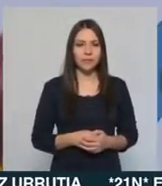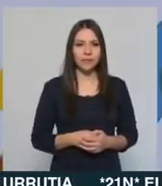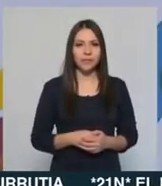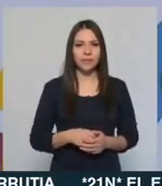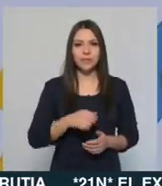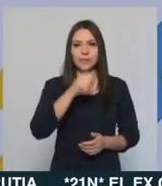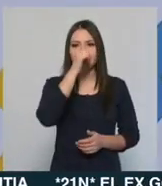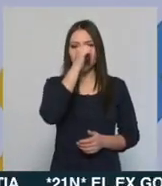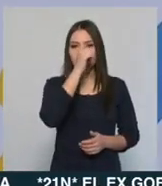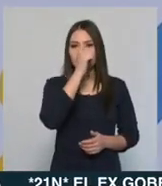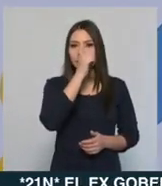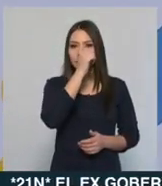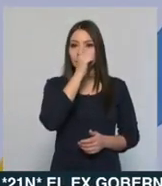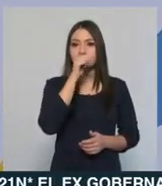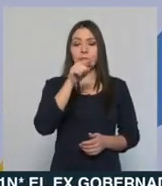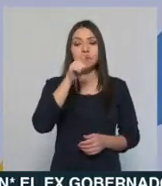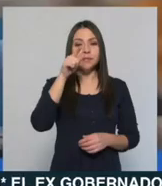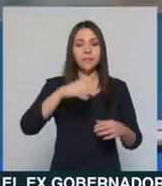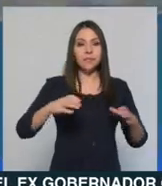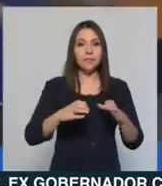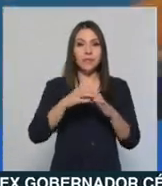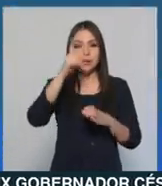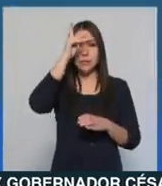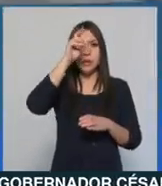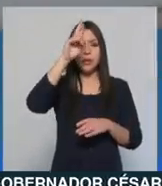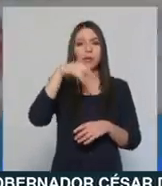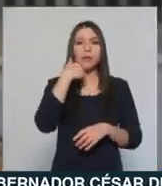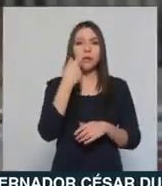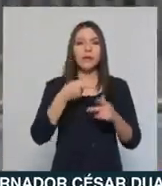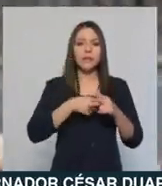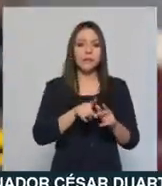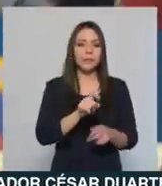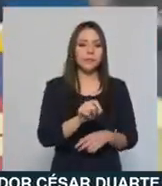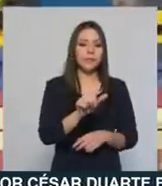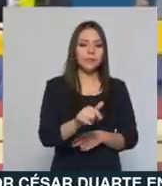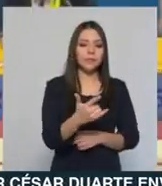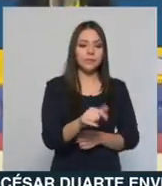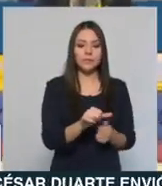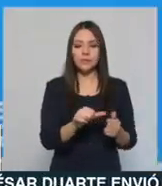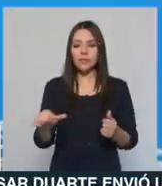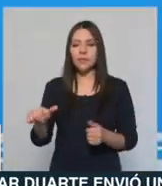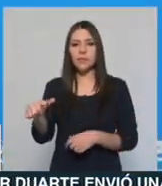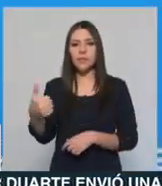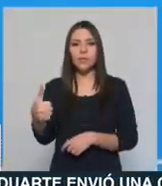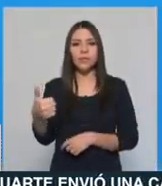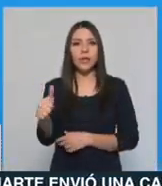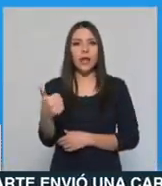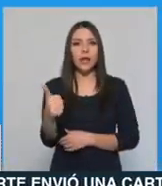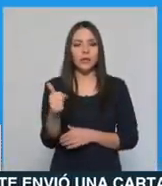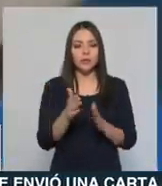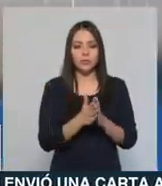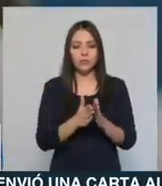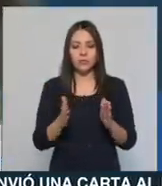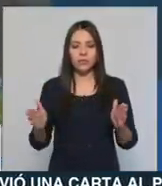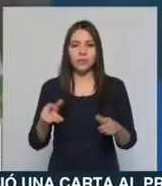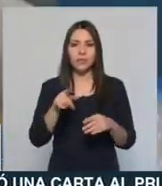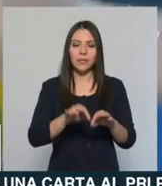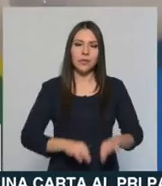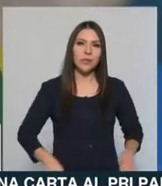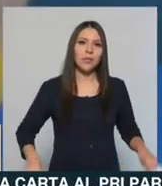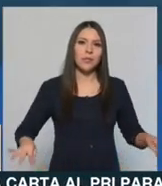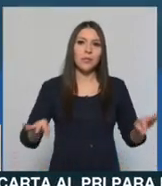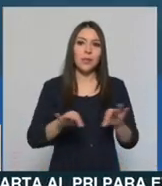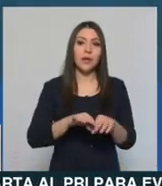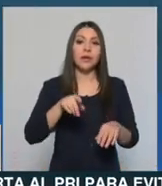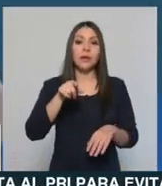La justa continental peruana está programada del 26 de julio al 11 de agosto y será de gran importancia porque otorgará plazas directas